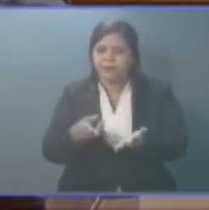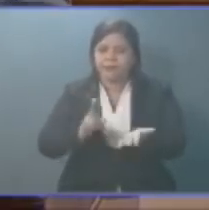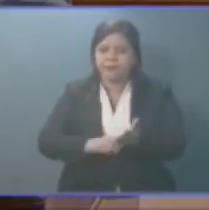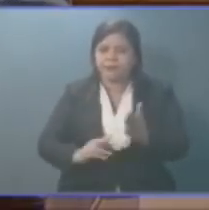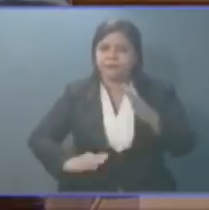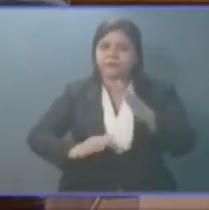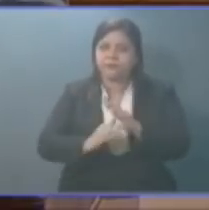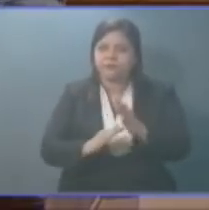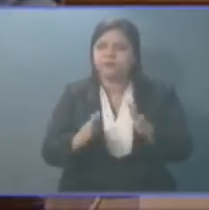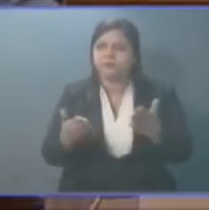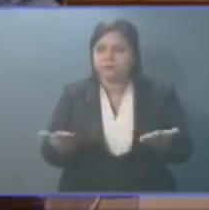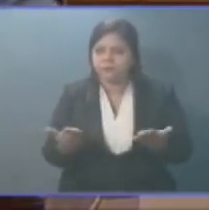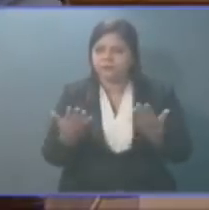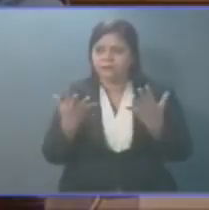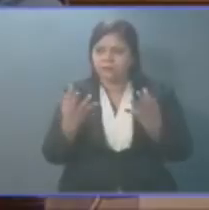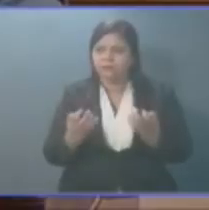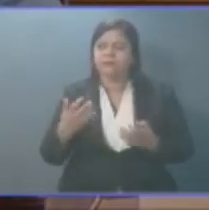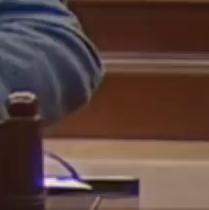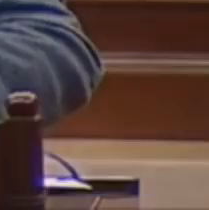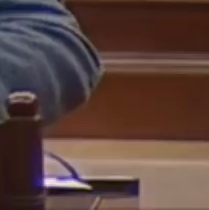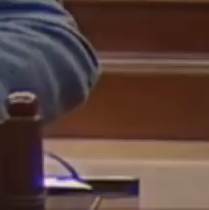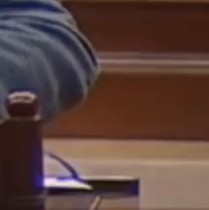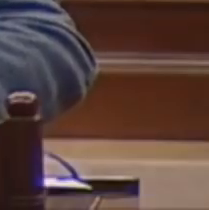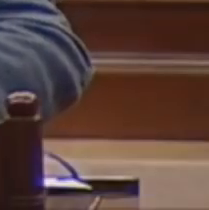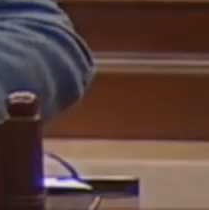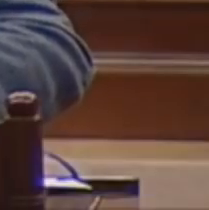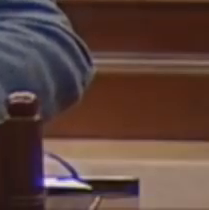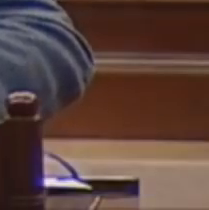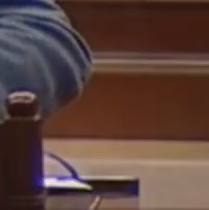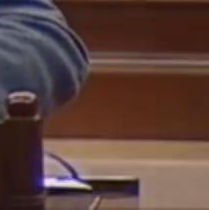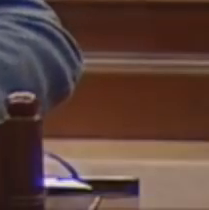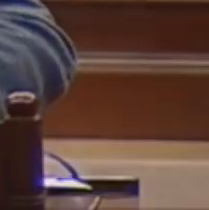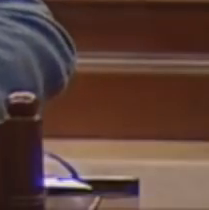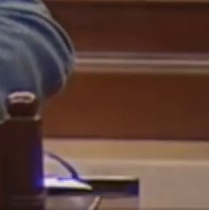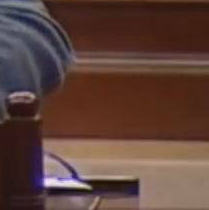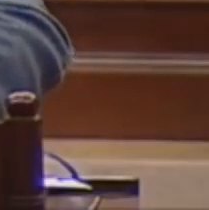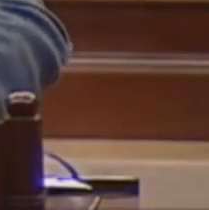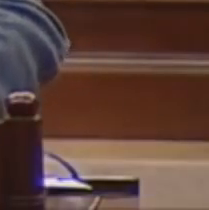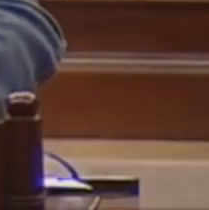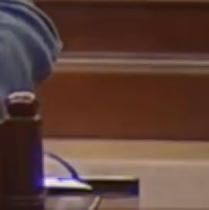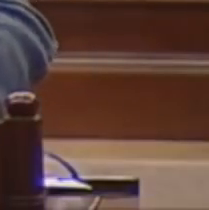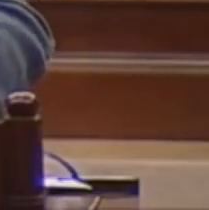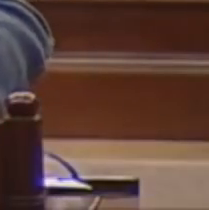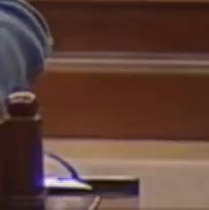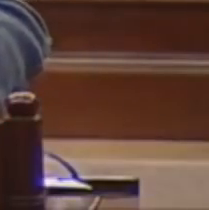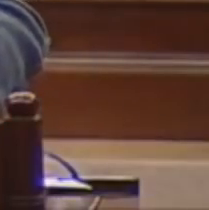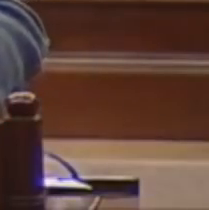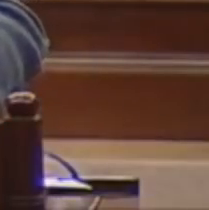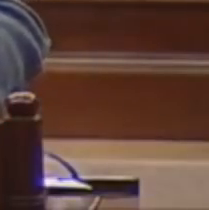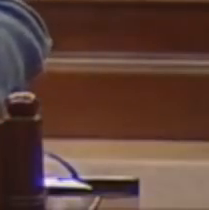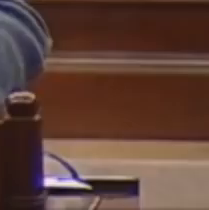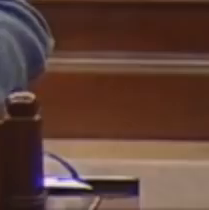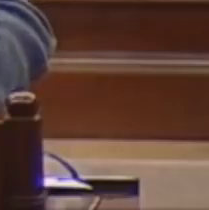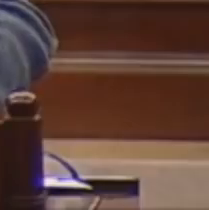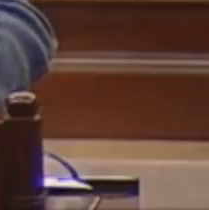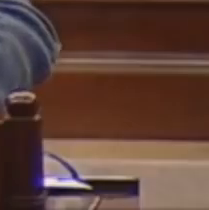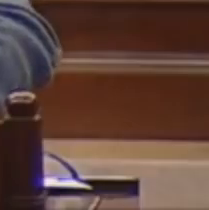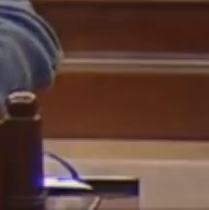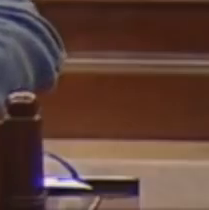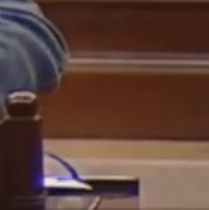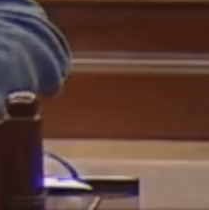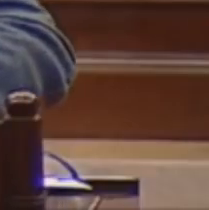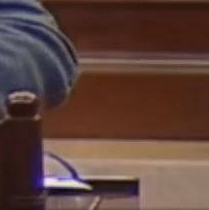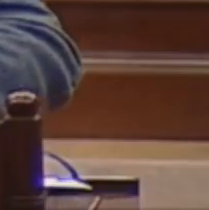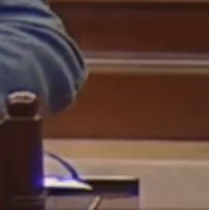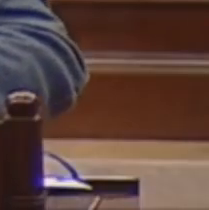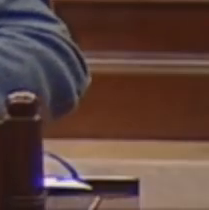de vulnerar los derechos de los trabajadores y construir una figura jurídica donde muchos de los abogados, que ojalá